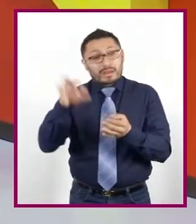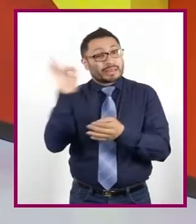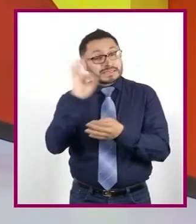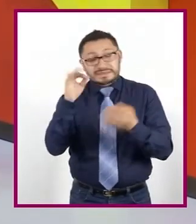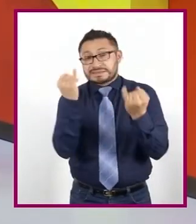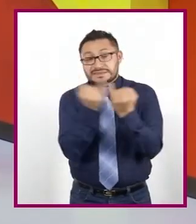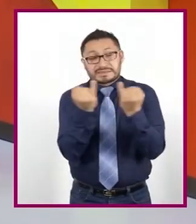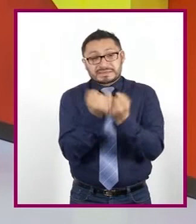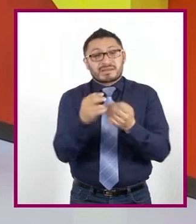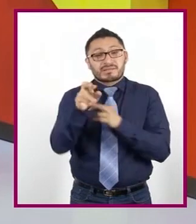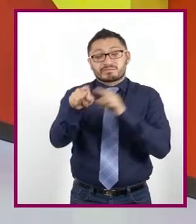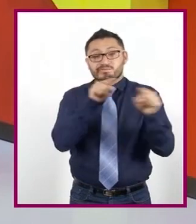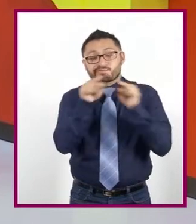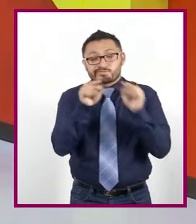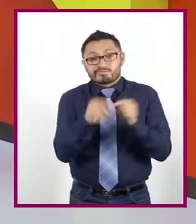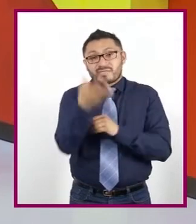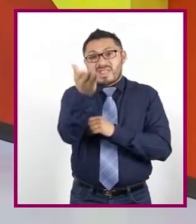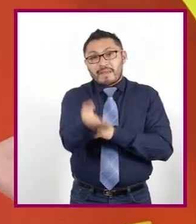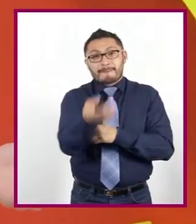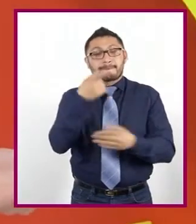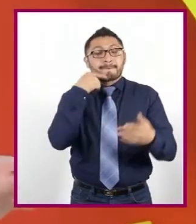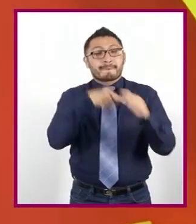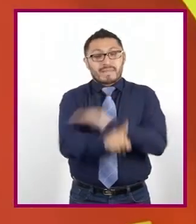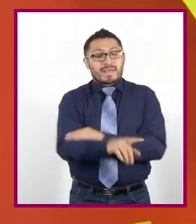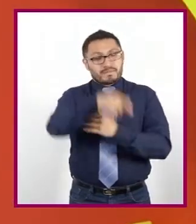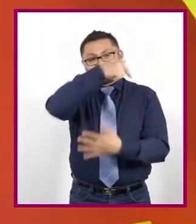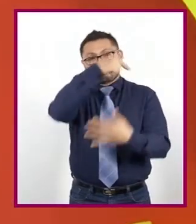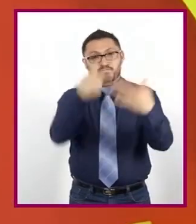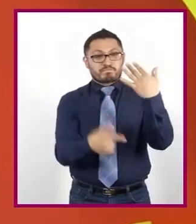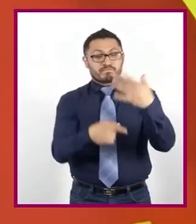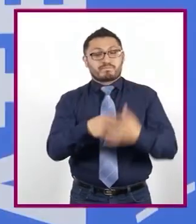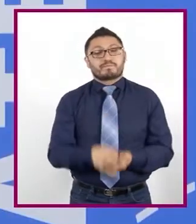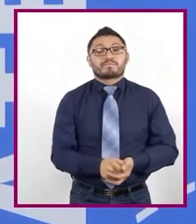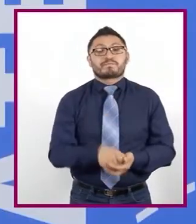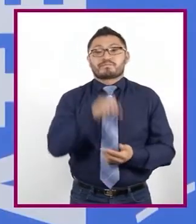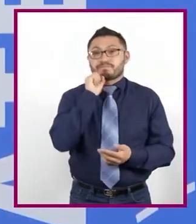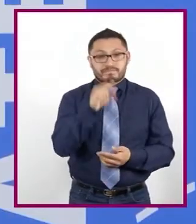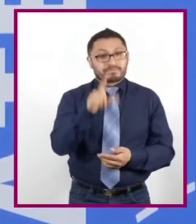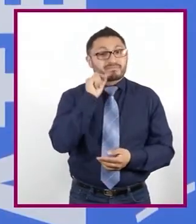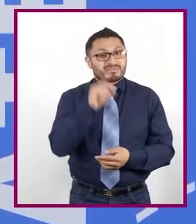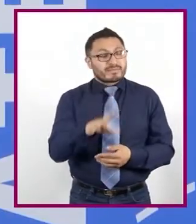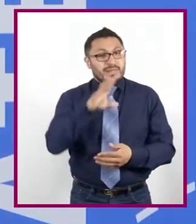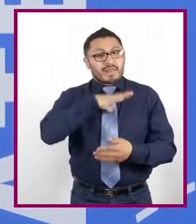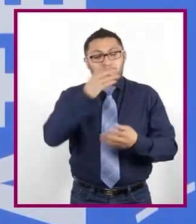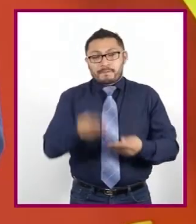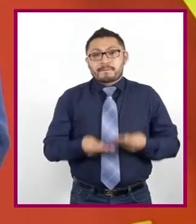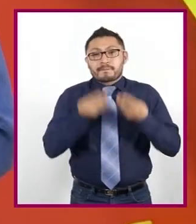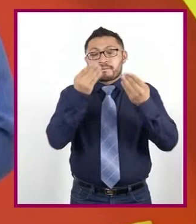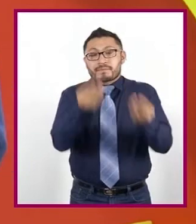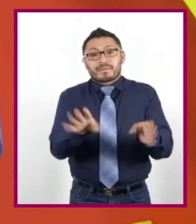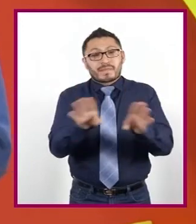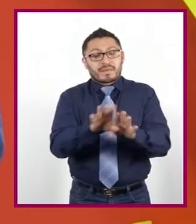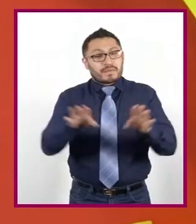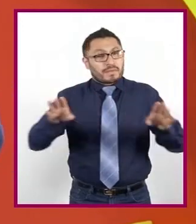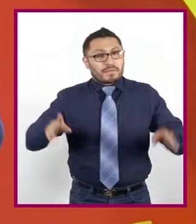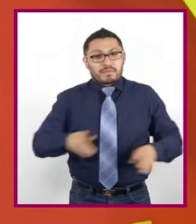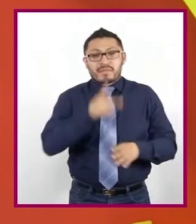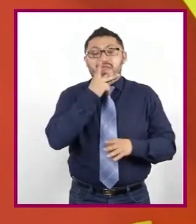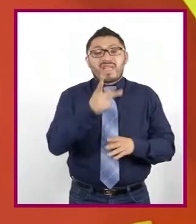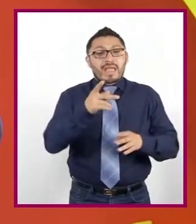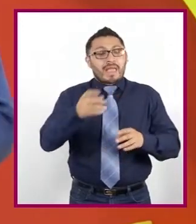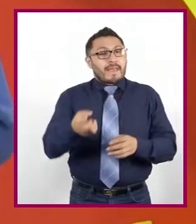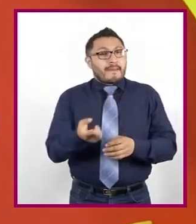caso, reclama, solicita, demanda, entre otras. Y además, se aportan los términos de una transacción